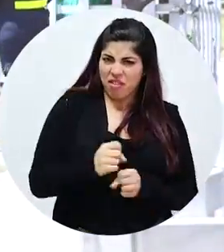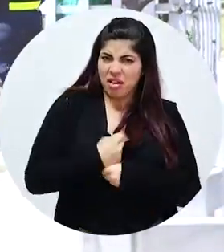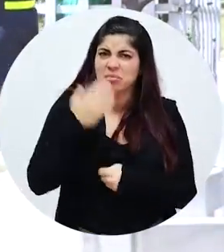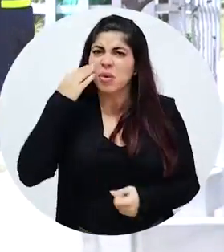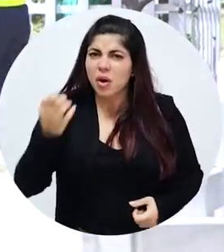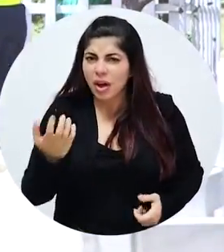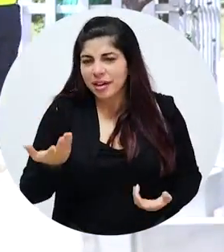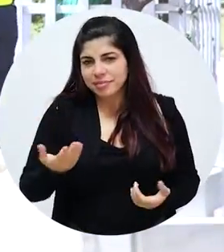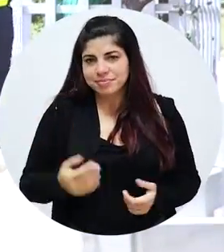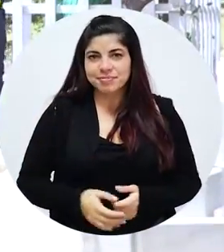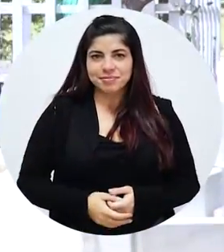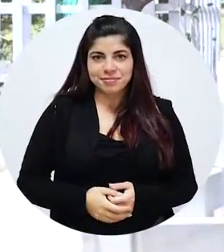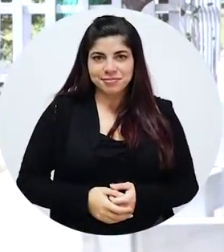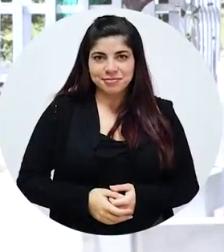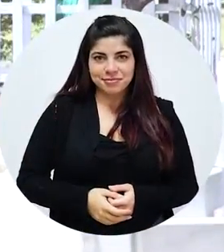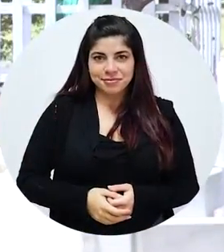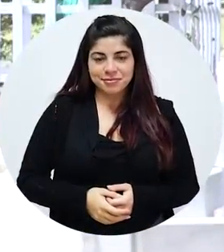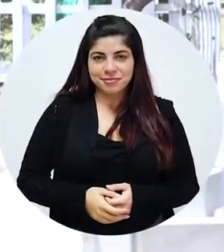tiene que hacer.